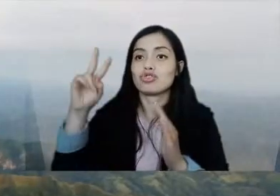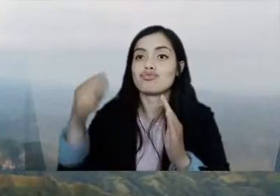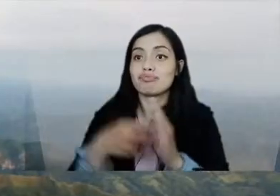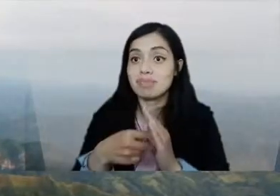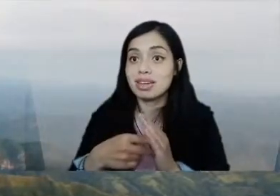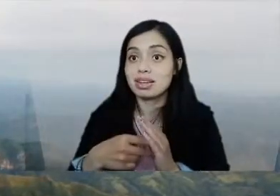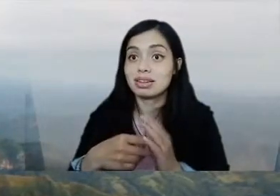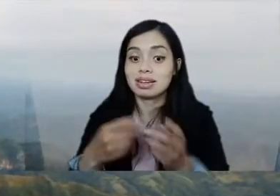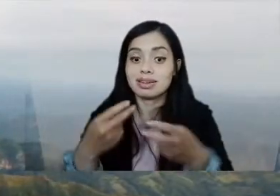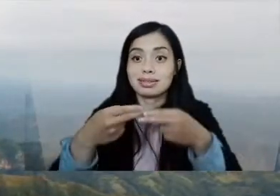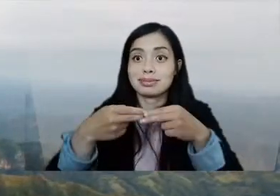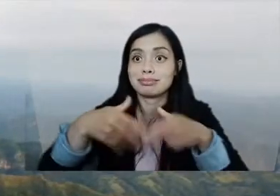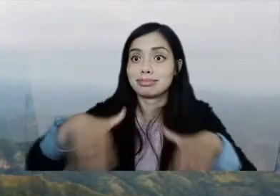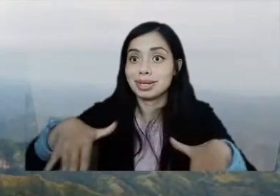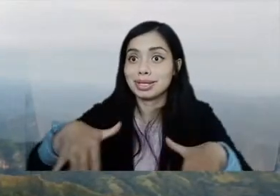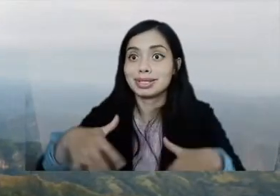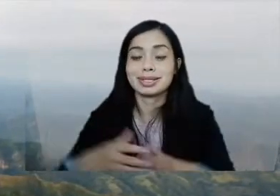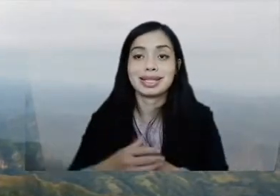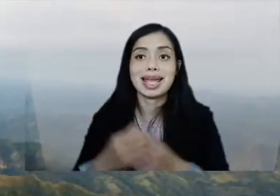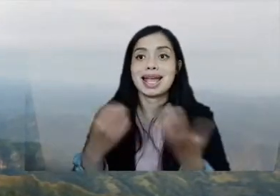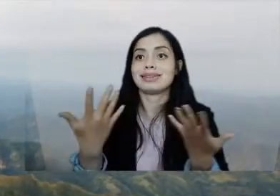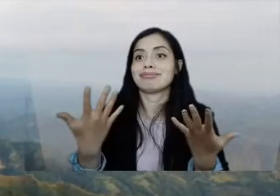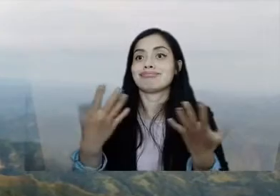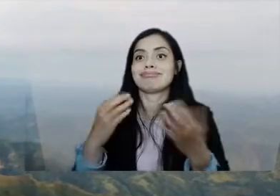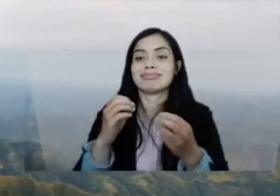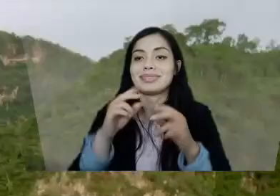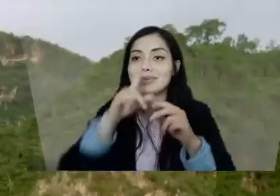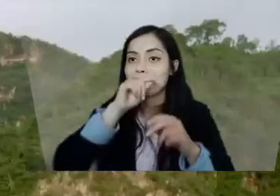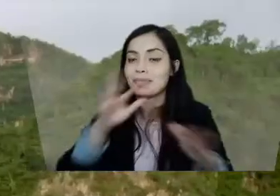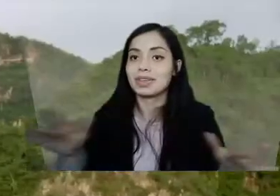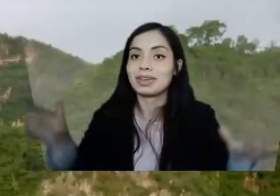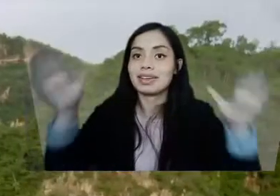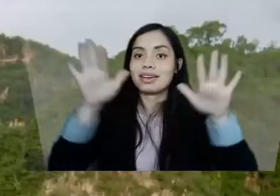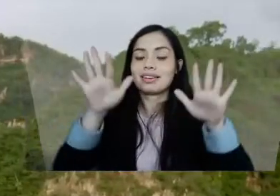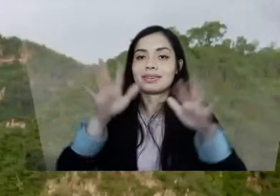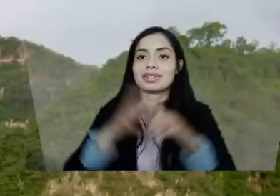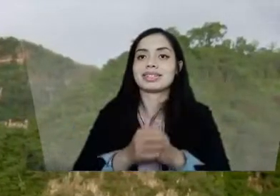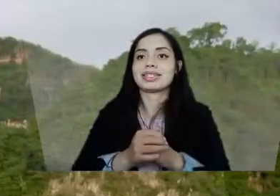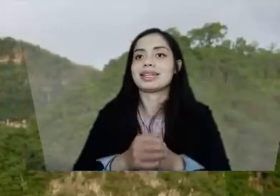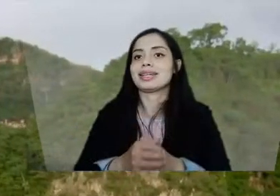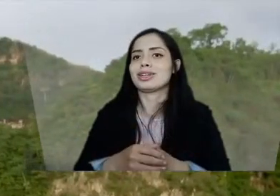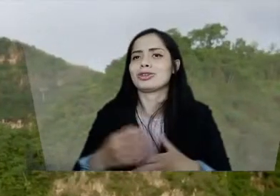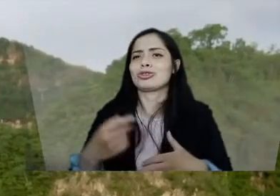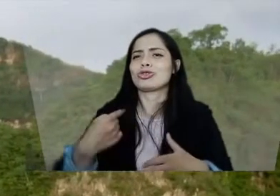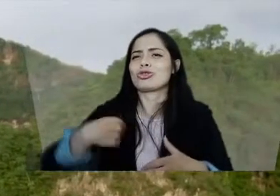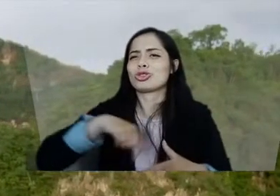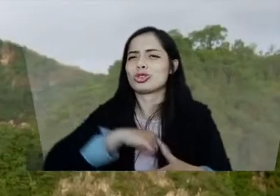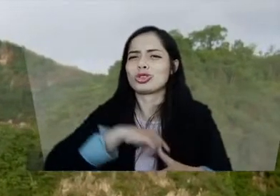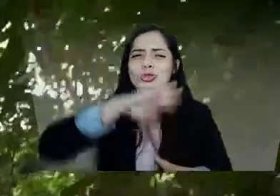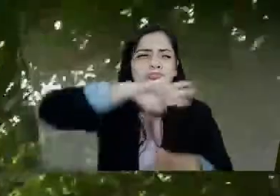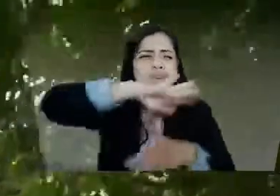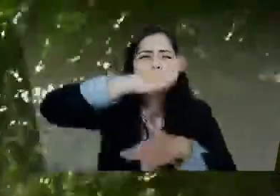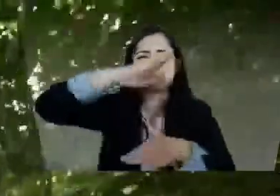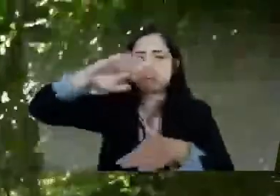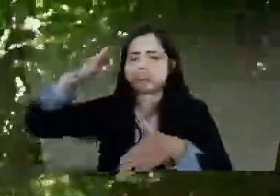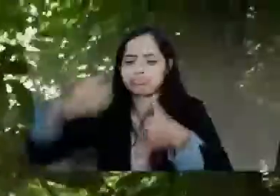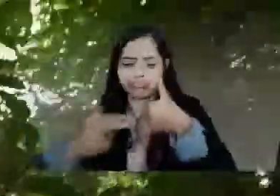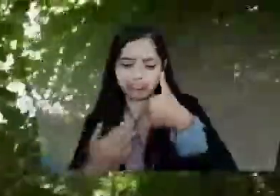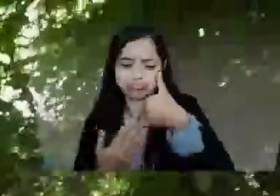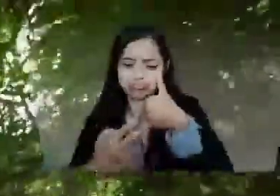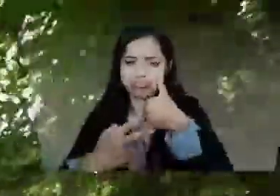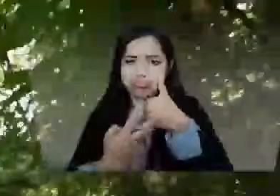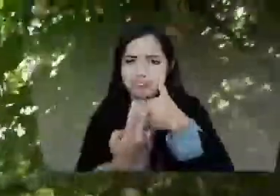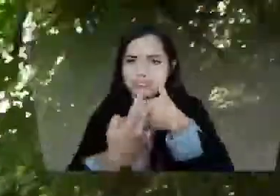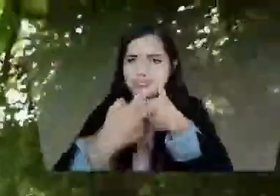Esto pues a causa que tenemos 3 cordilleras, 2 mares, la Amazonia, los valles interandinos, la Orinoquia, y además